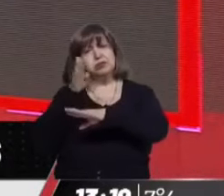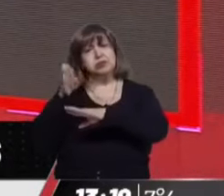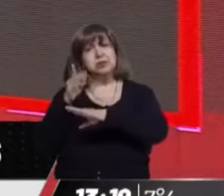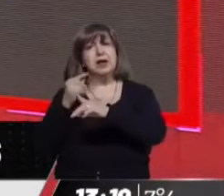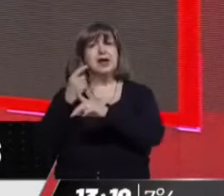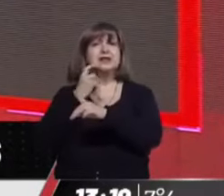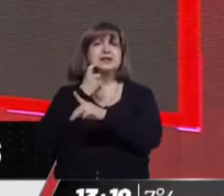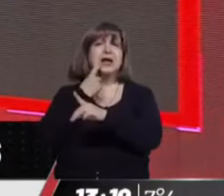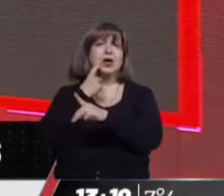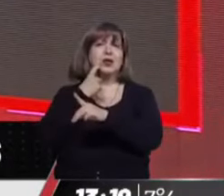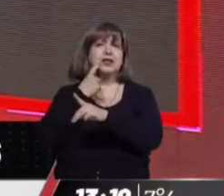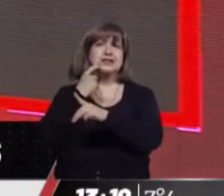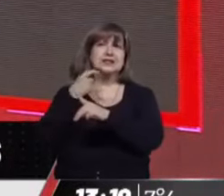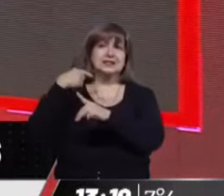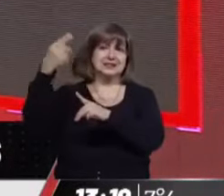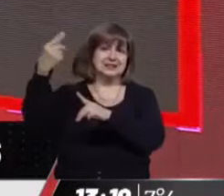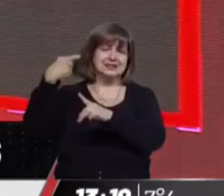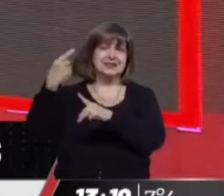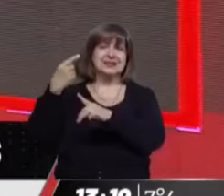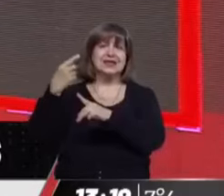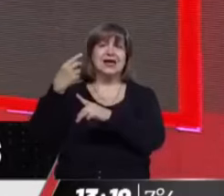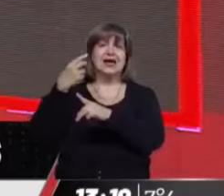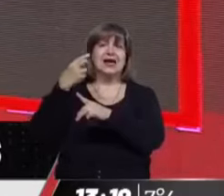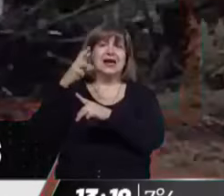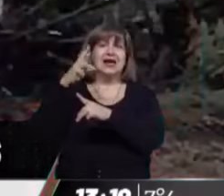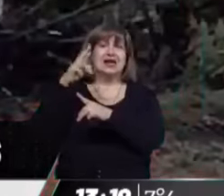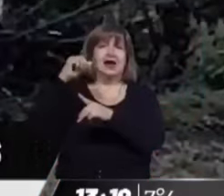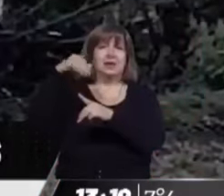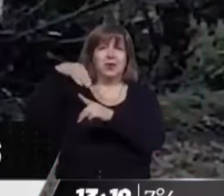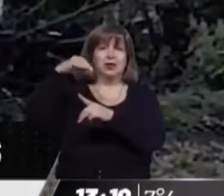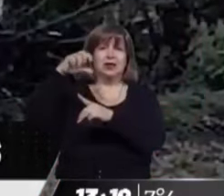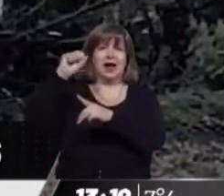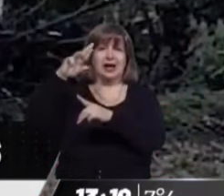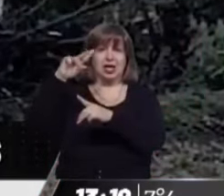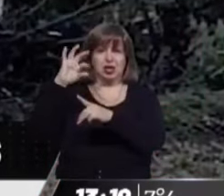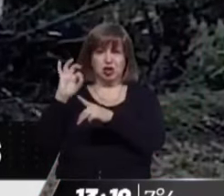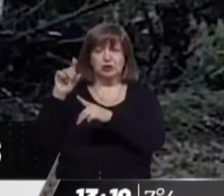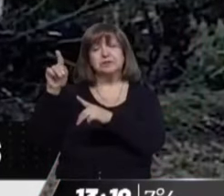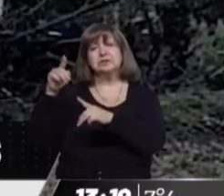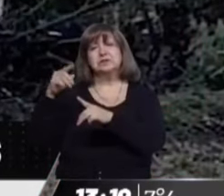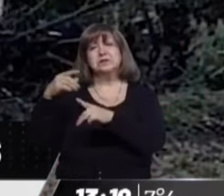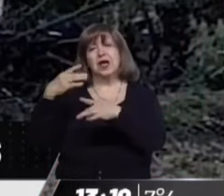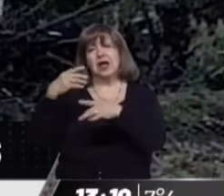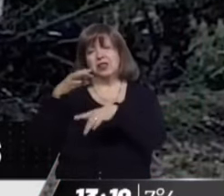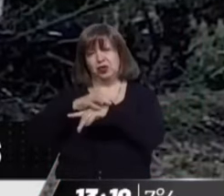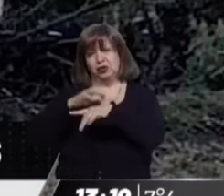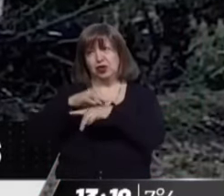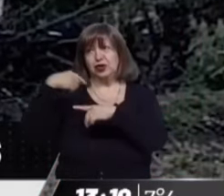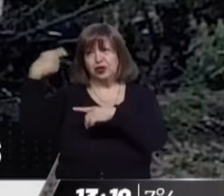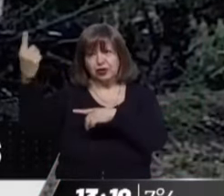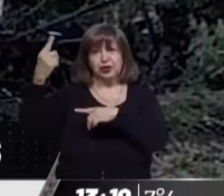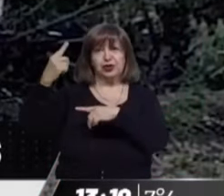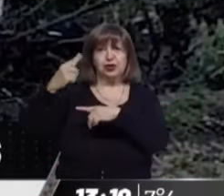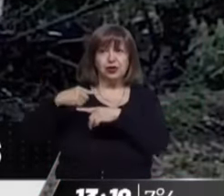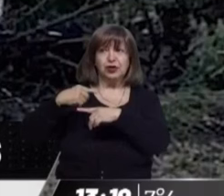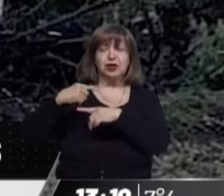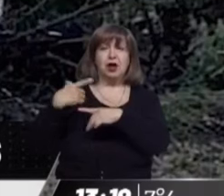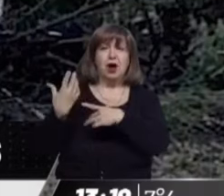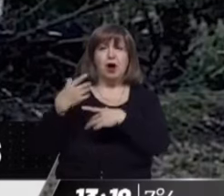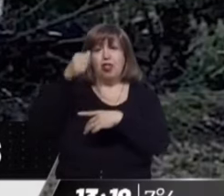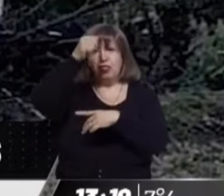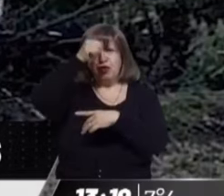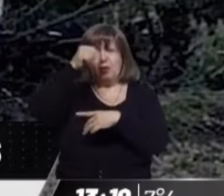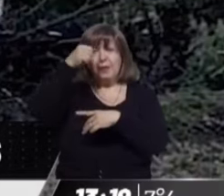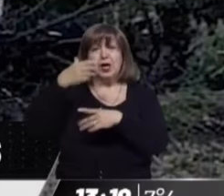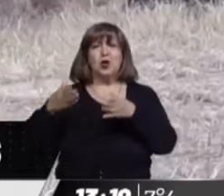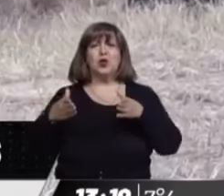Luis tan conocido como Ramón Carrillo Allí es donde eh realizaba también parte de su trabajo pero lamentablemente este domingo